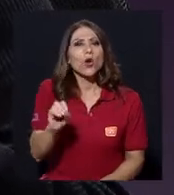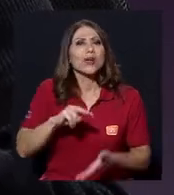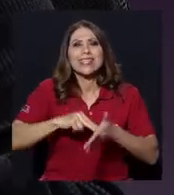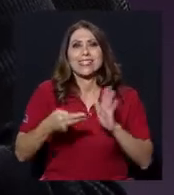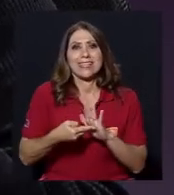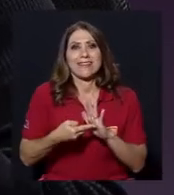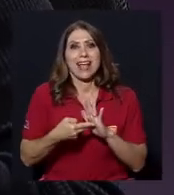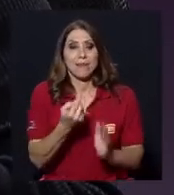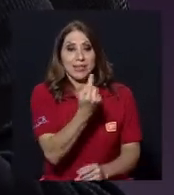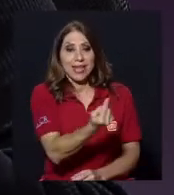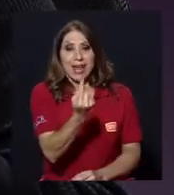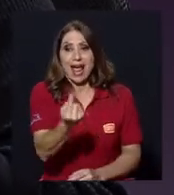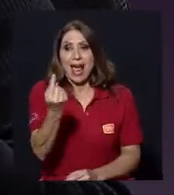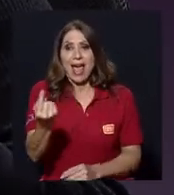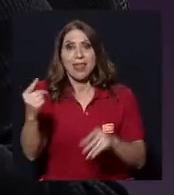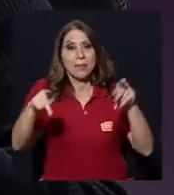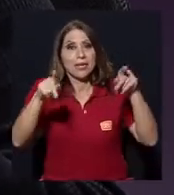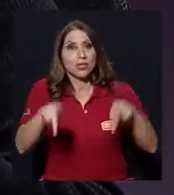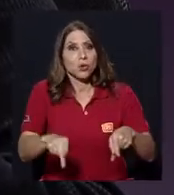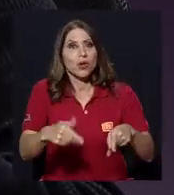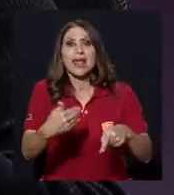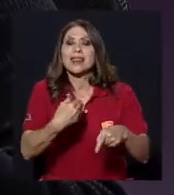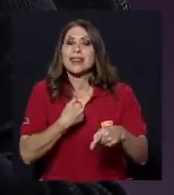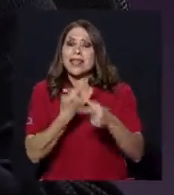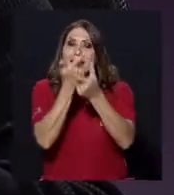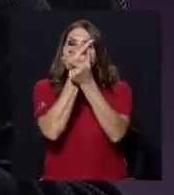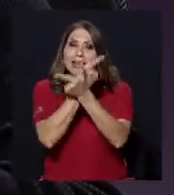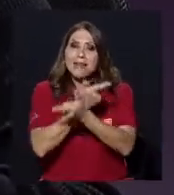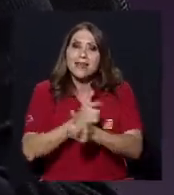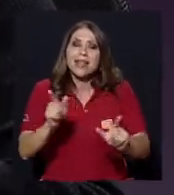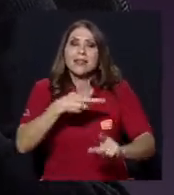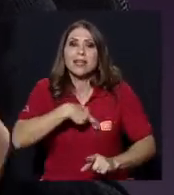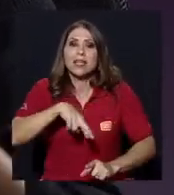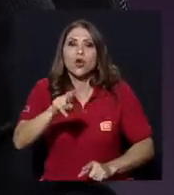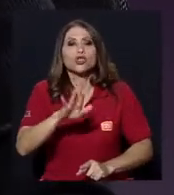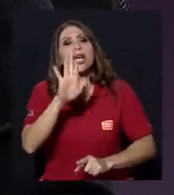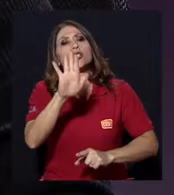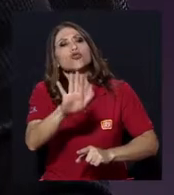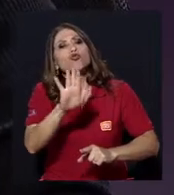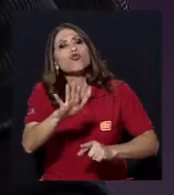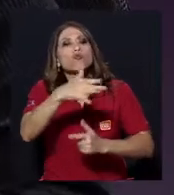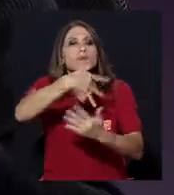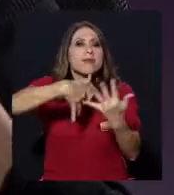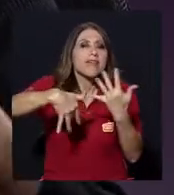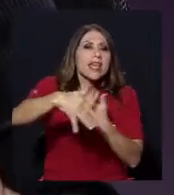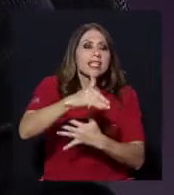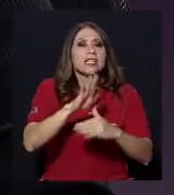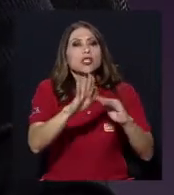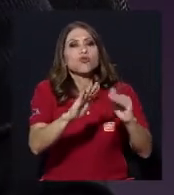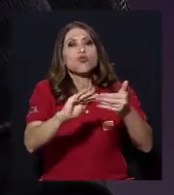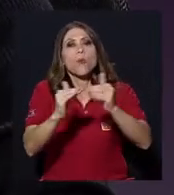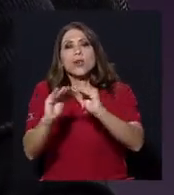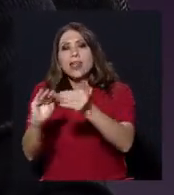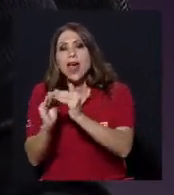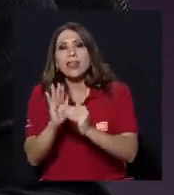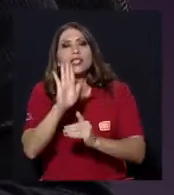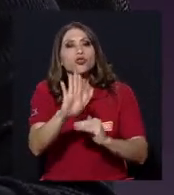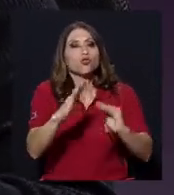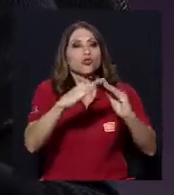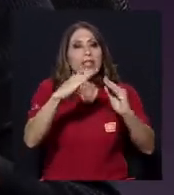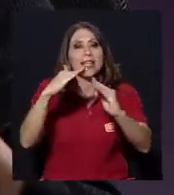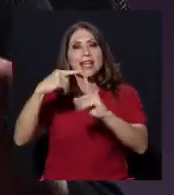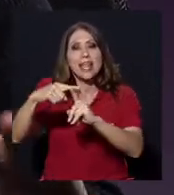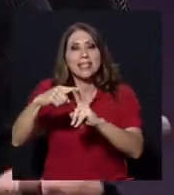libertad religiosa de cada persona, del ejercicio de su vivencia religiosa, de su práctica en sus comunidades, en sus iglesias,